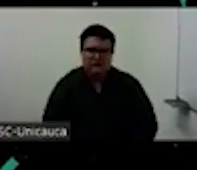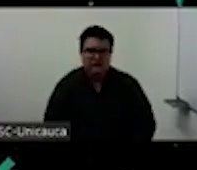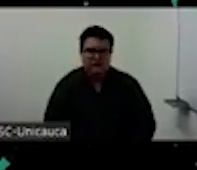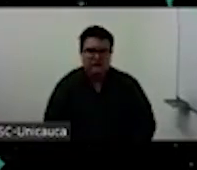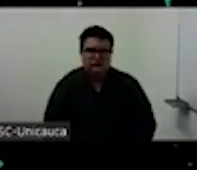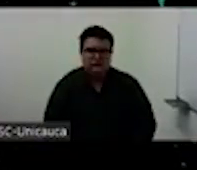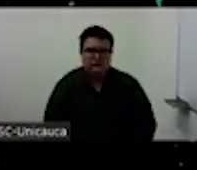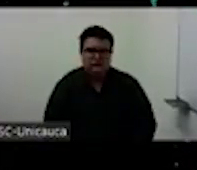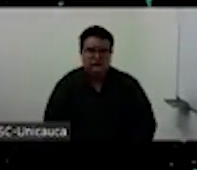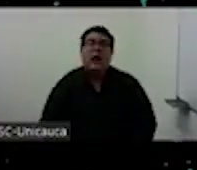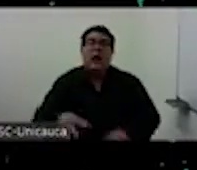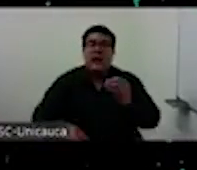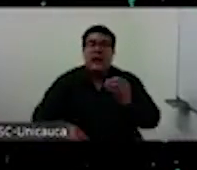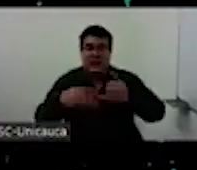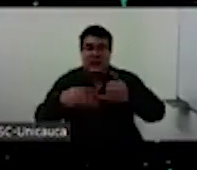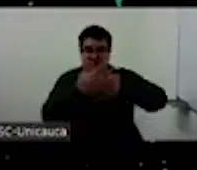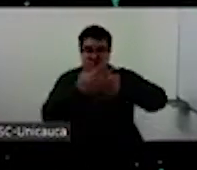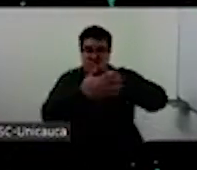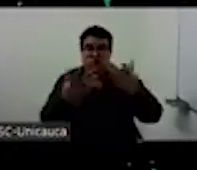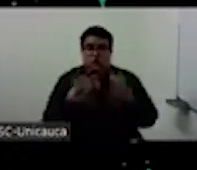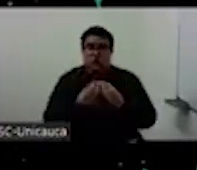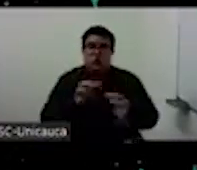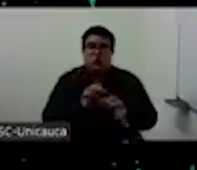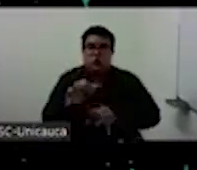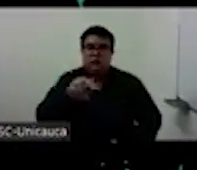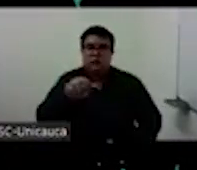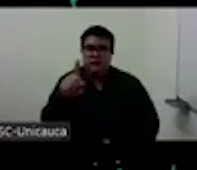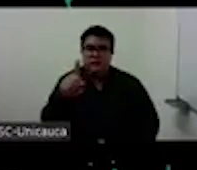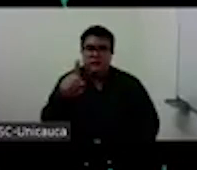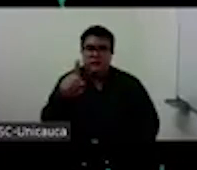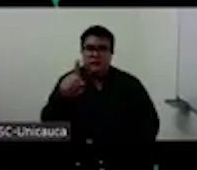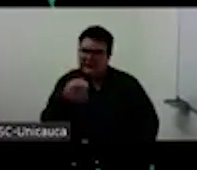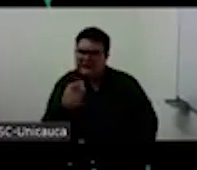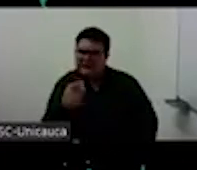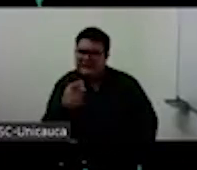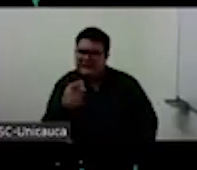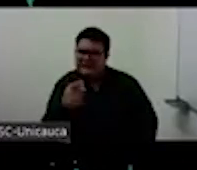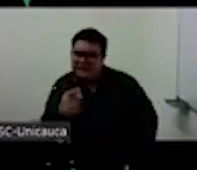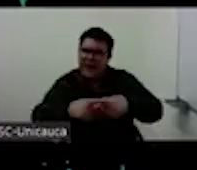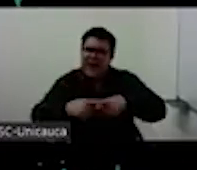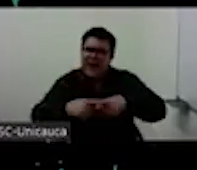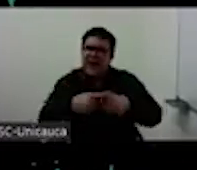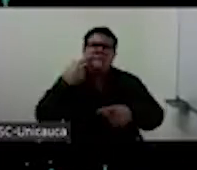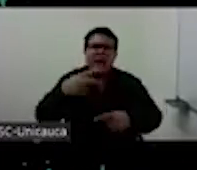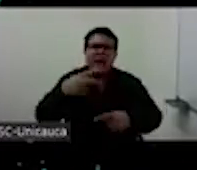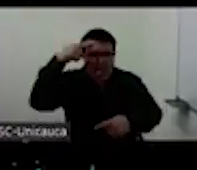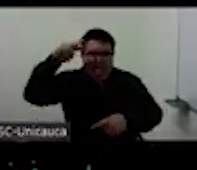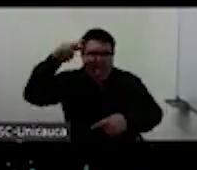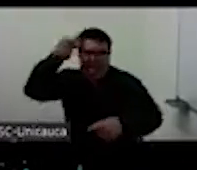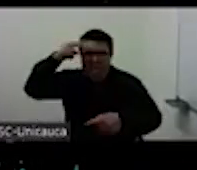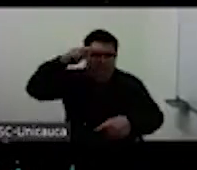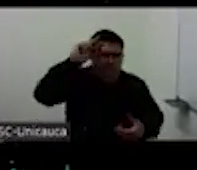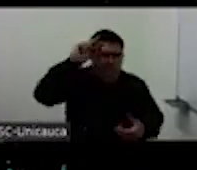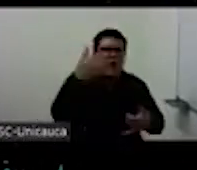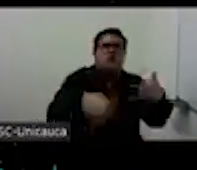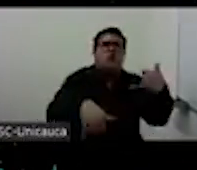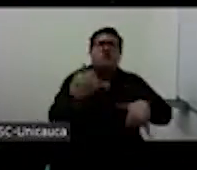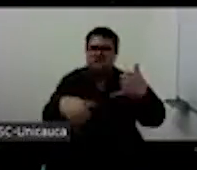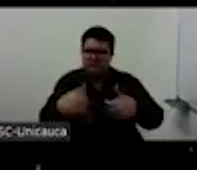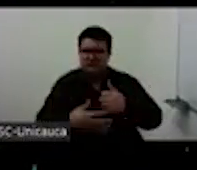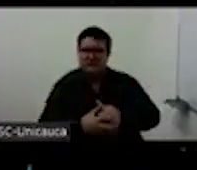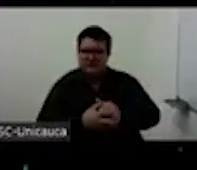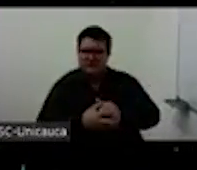Para el caso del pueblo Nasa, el tejido es un juego de interpretaciones, concebido como